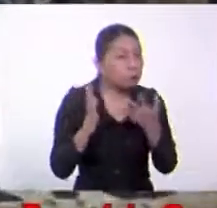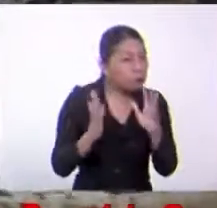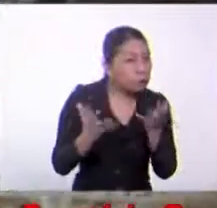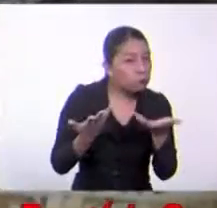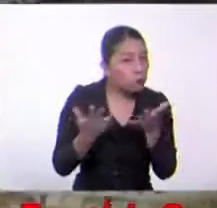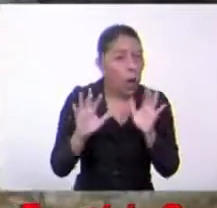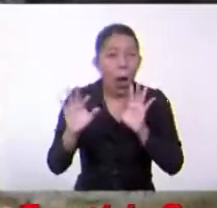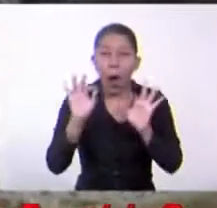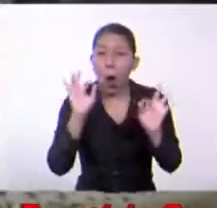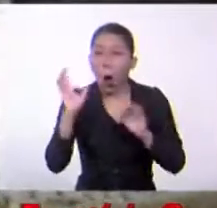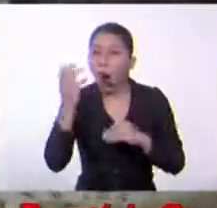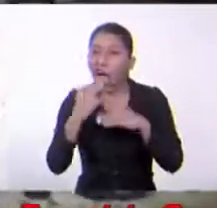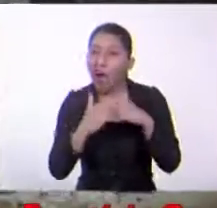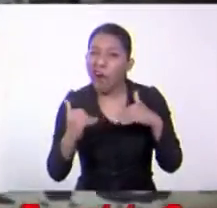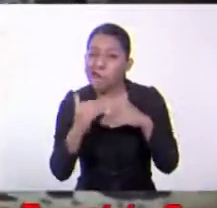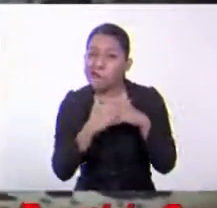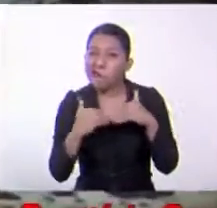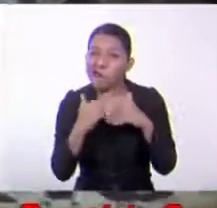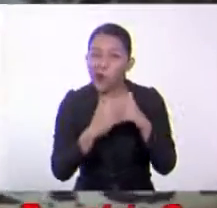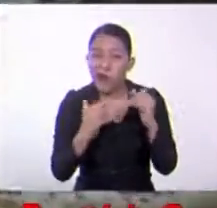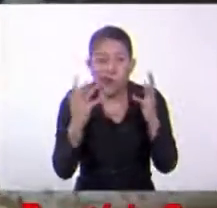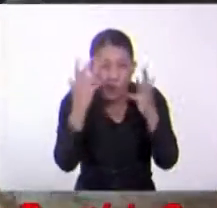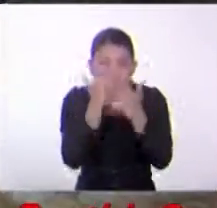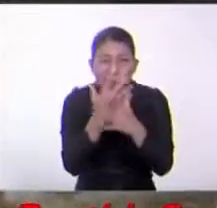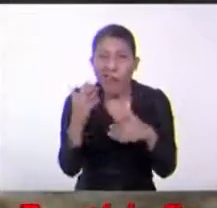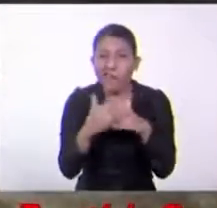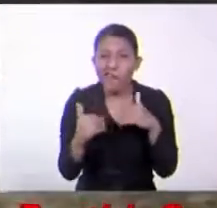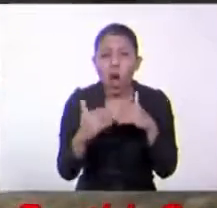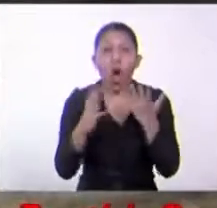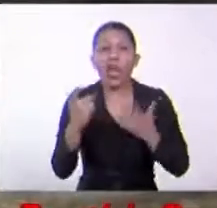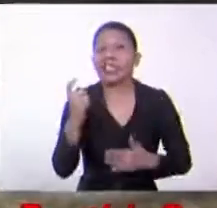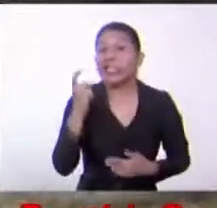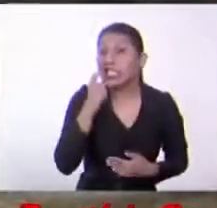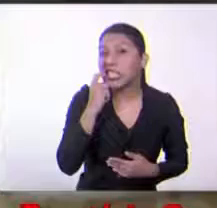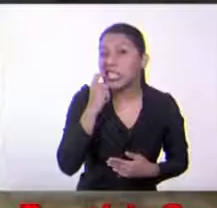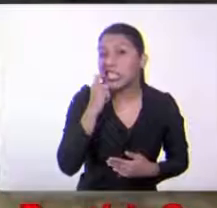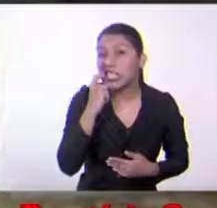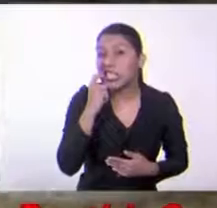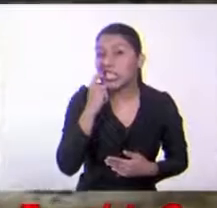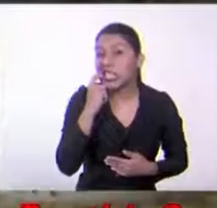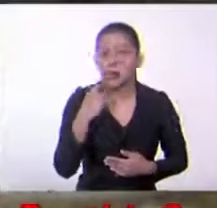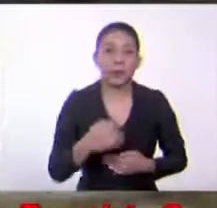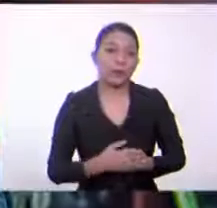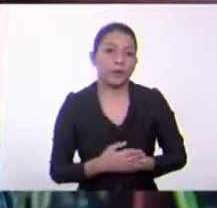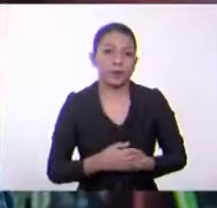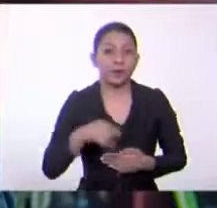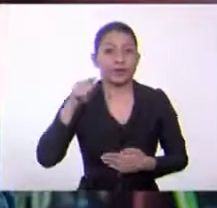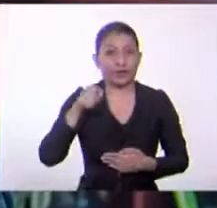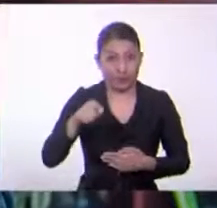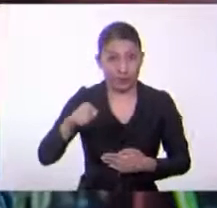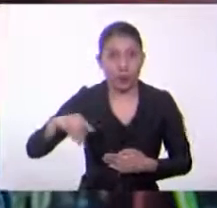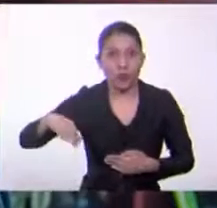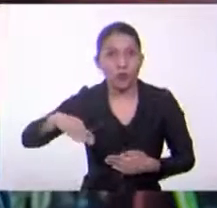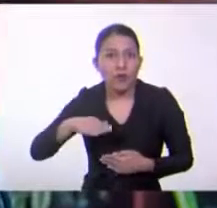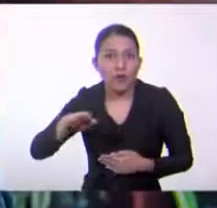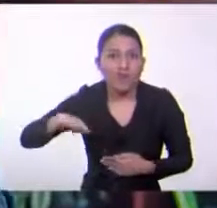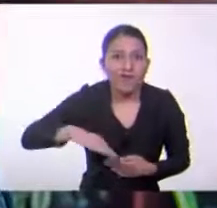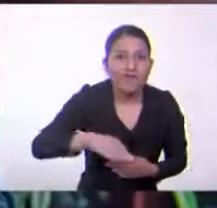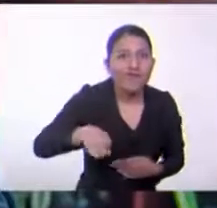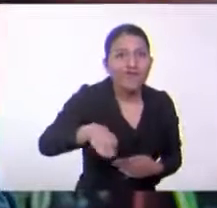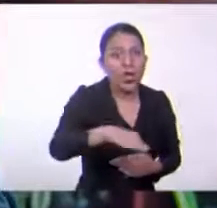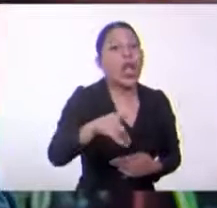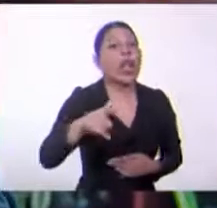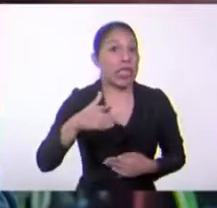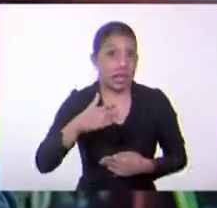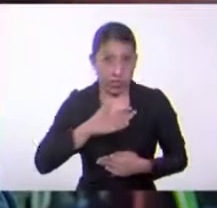algunas de color café o marrón, o también grises. Y esta mazacuata o boa constrictor también